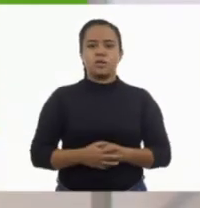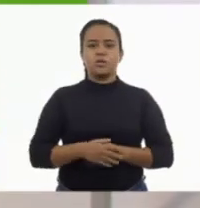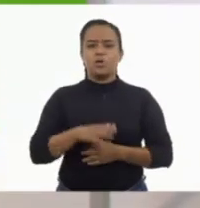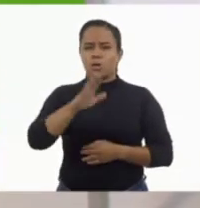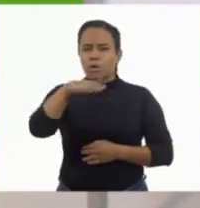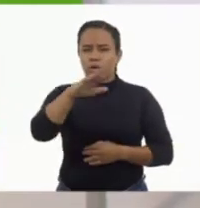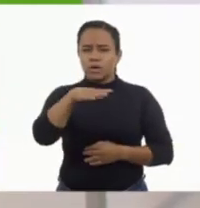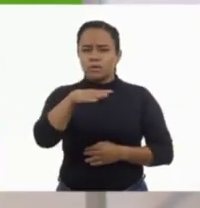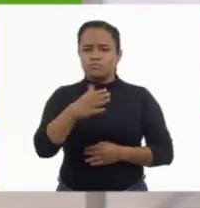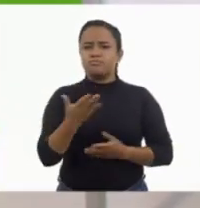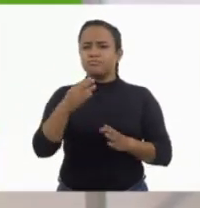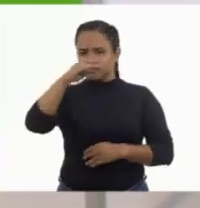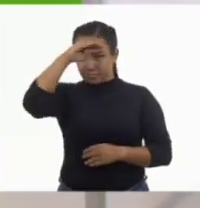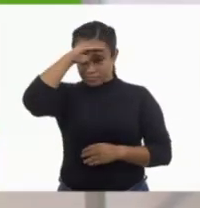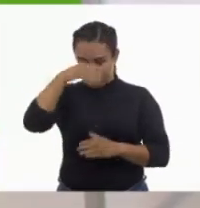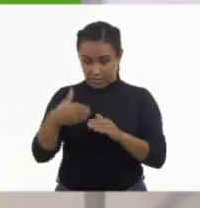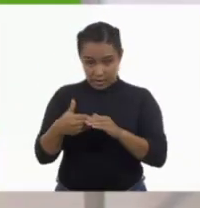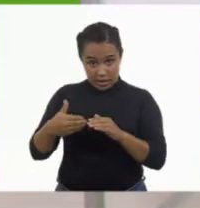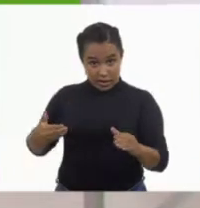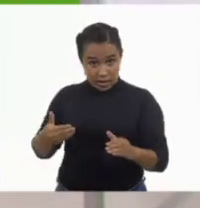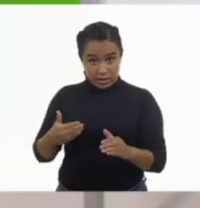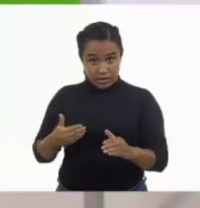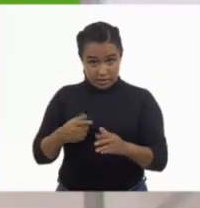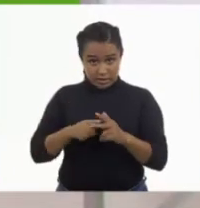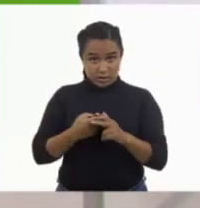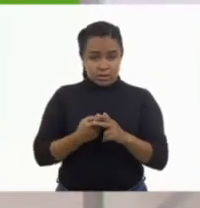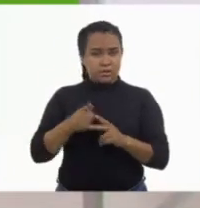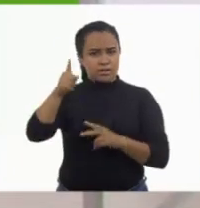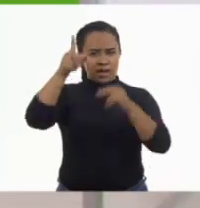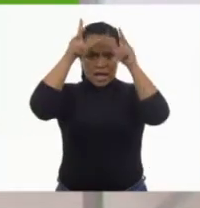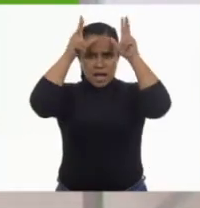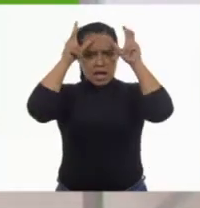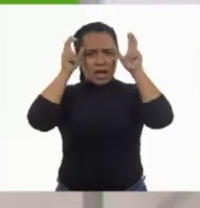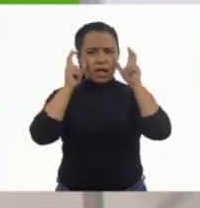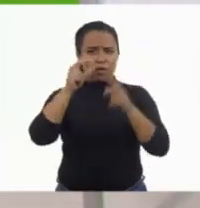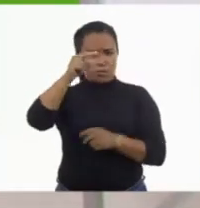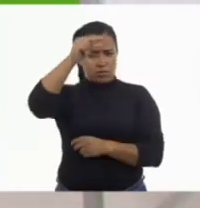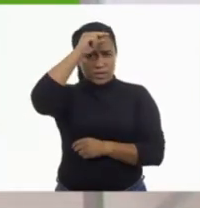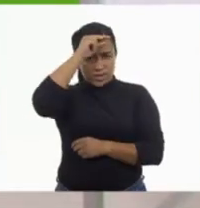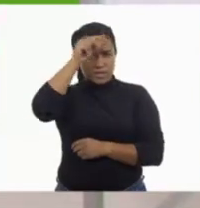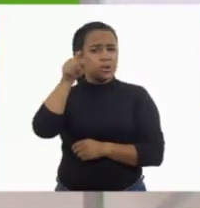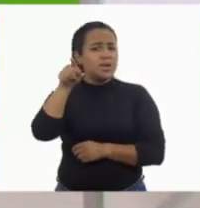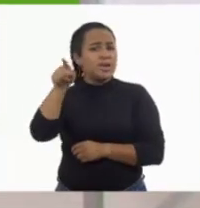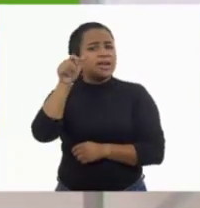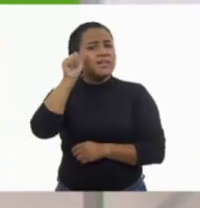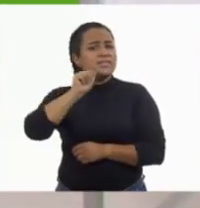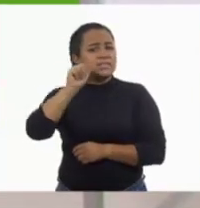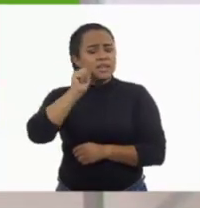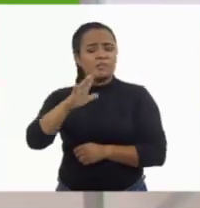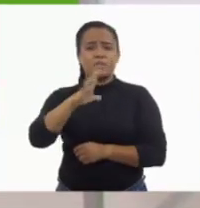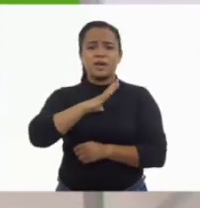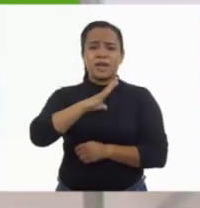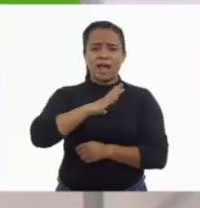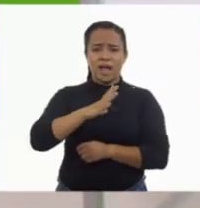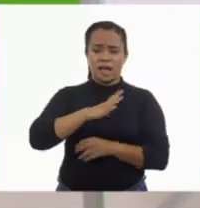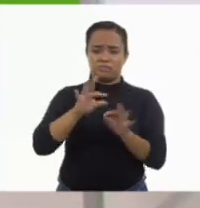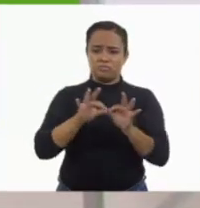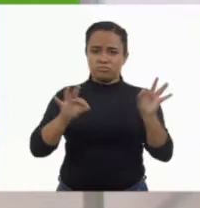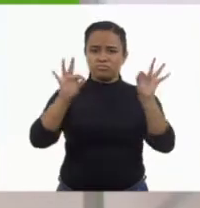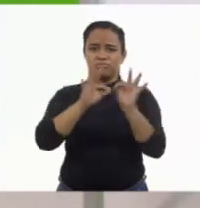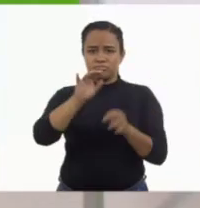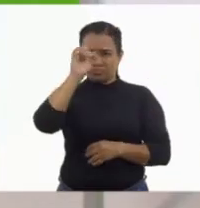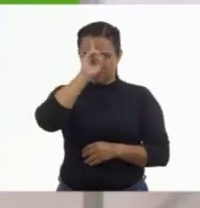Oigan, ¿qué les parece si antes de comenzar me acompañan con Ajo Listo? Porque como siempre nos va a decir algo muy